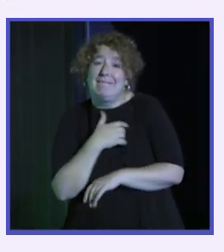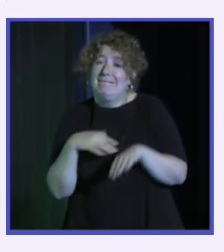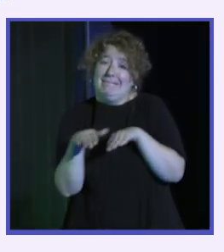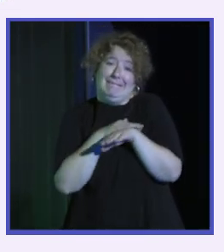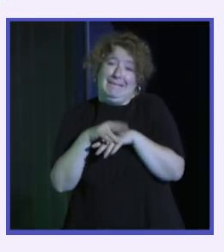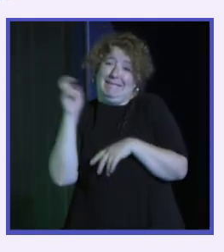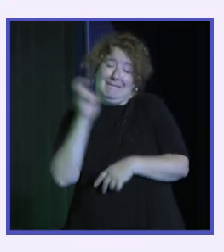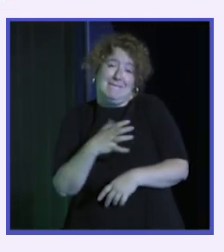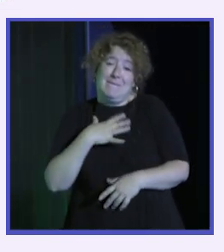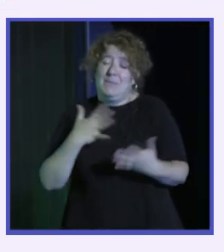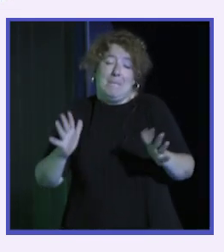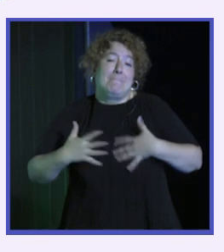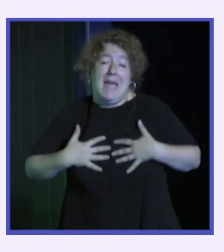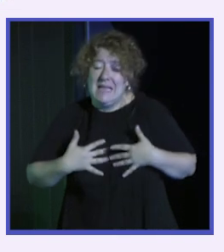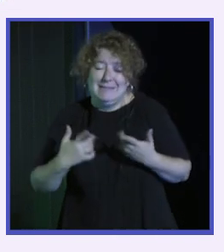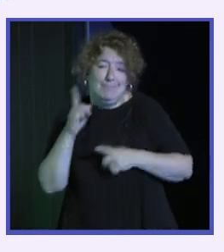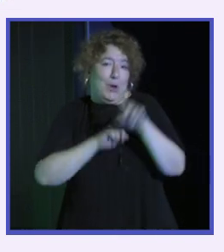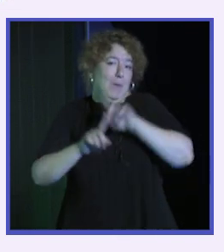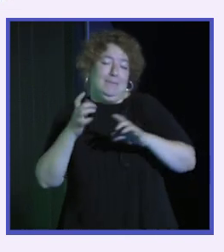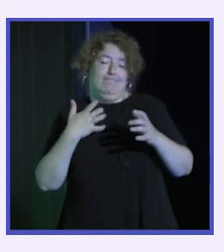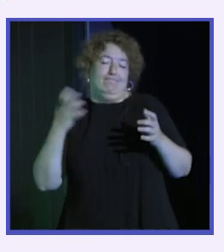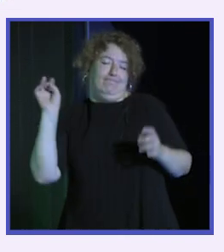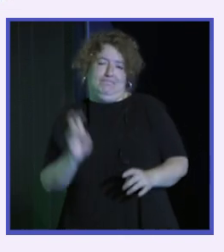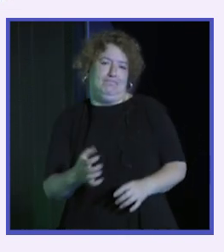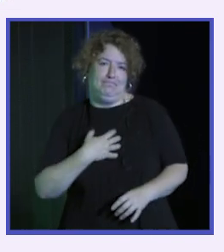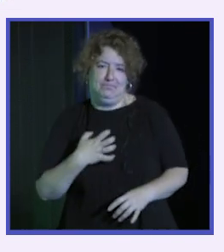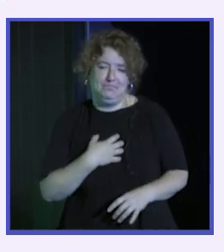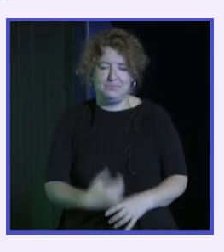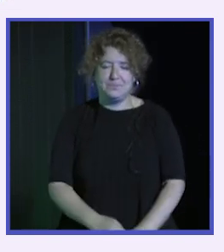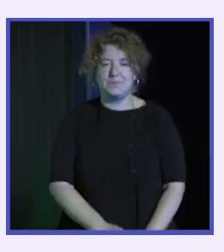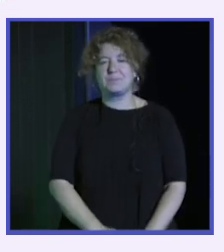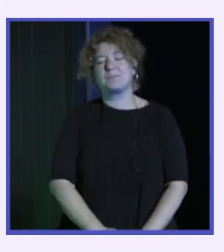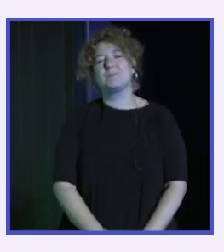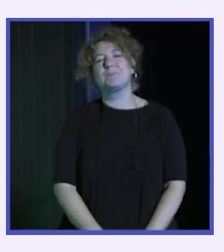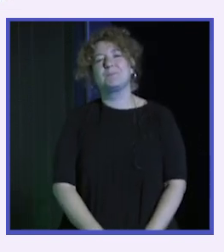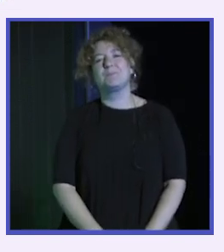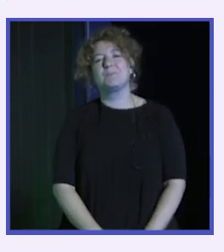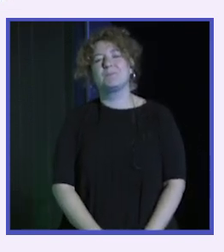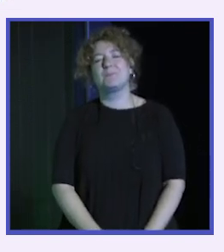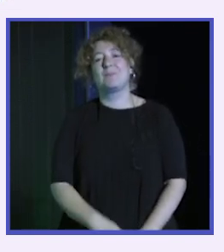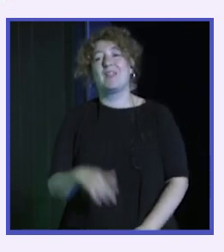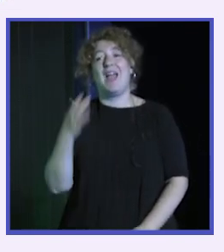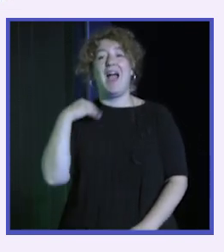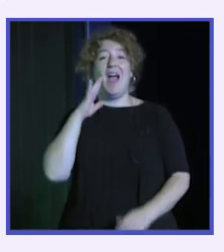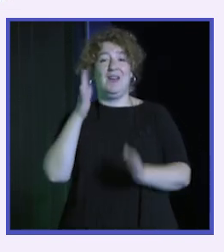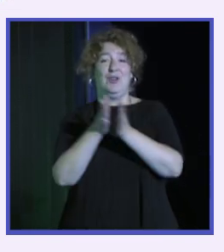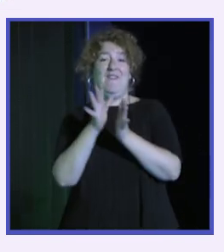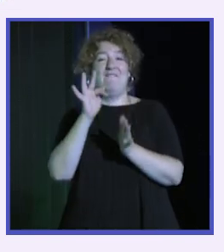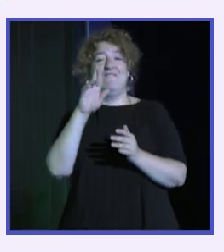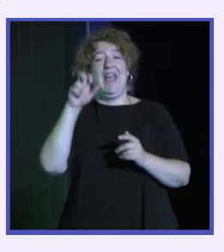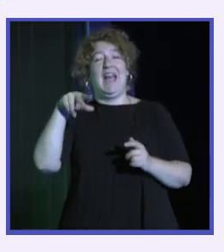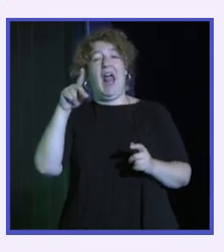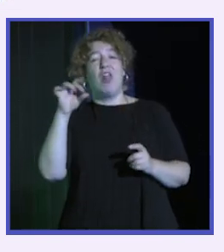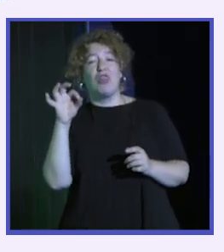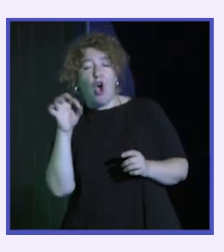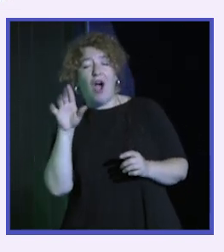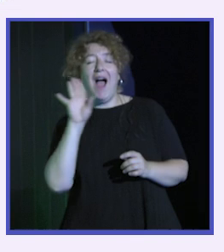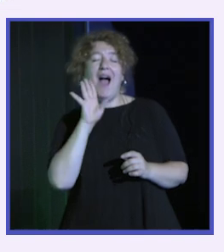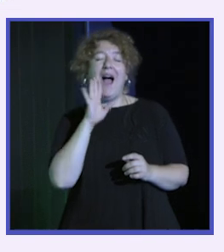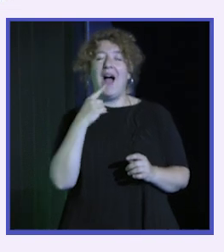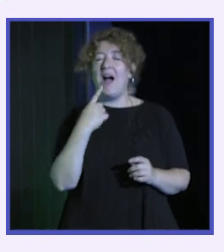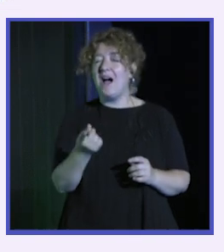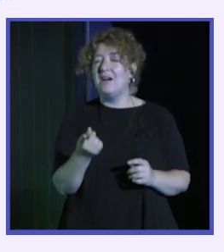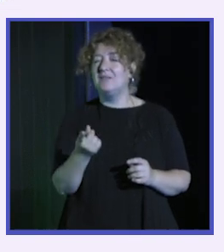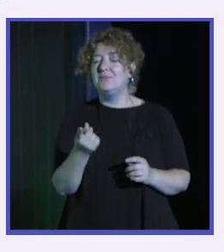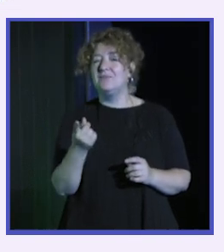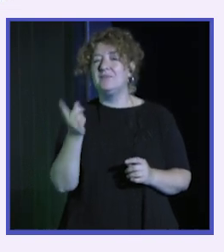conmigo, pero bueno, ha surgido un imprevisto y no va a ser posible, ¿vale? Antes Fernando comentaba que dentro del